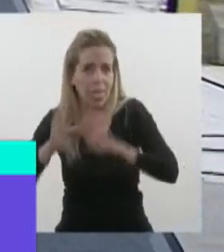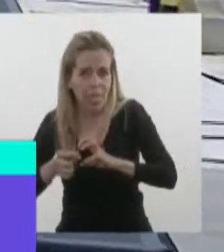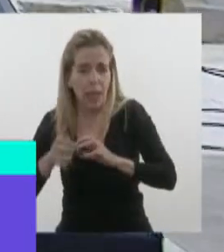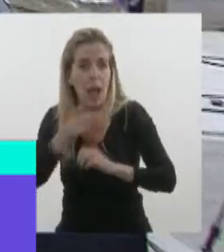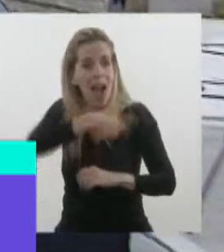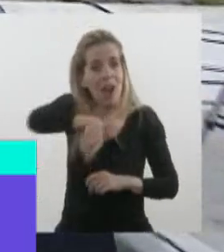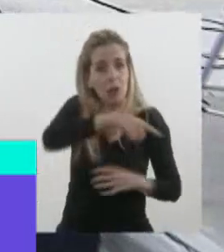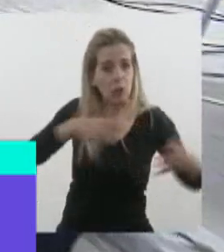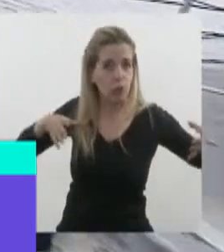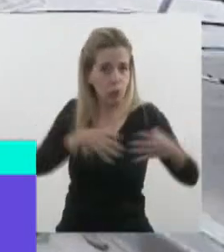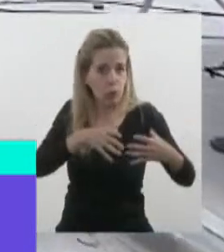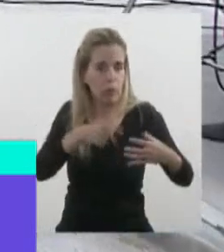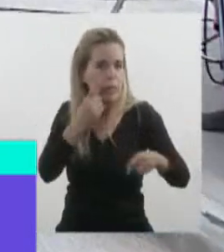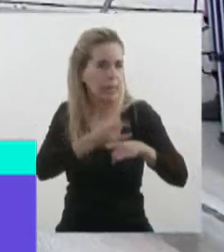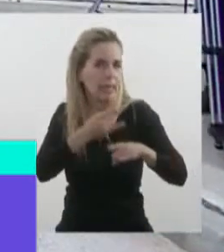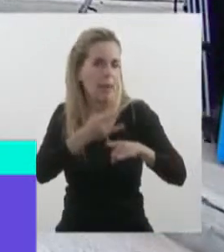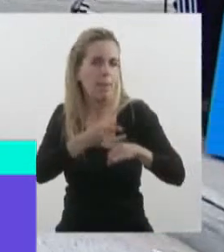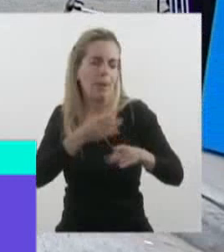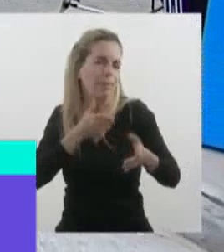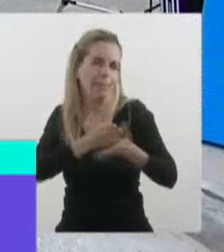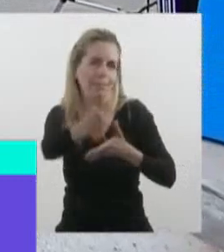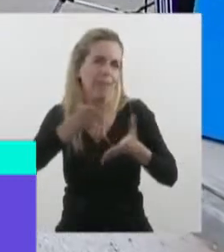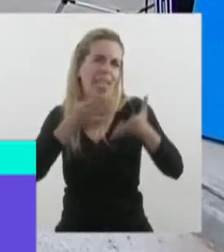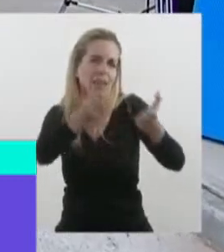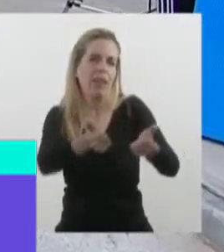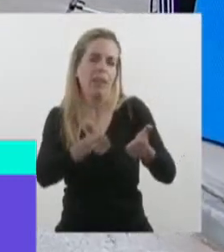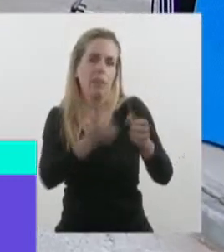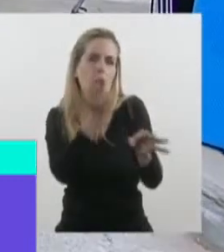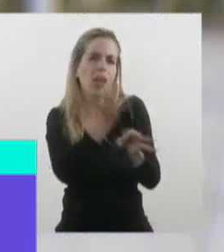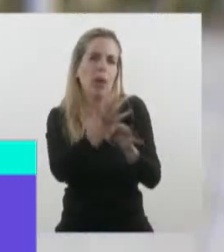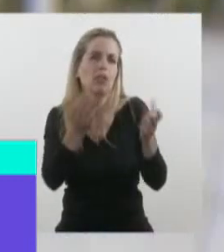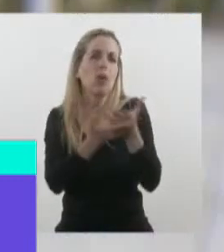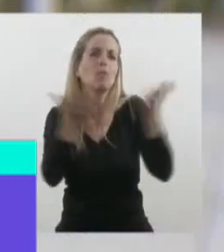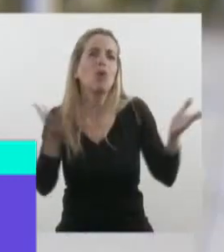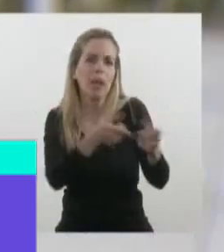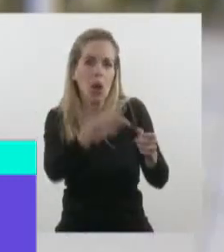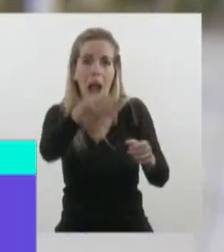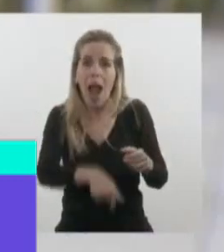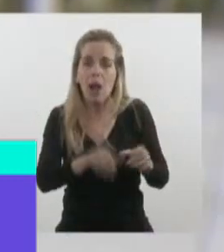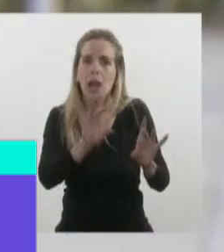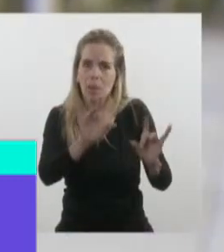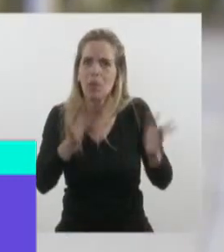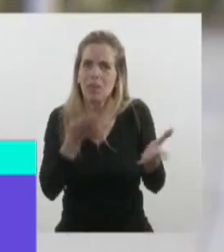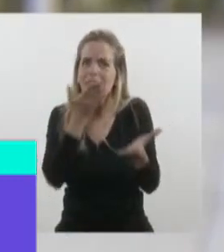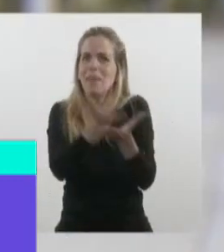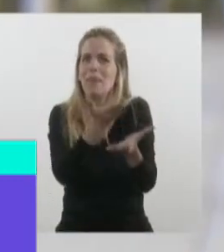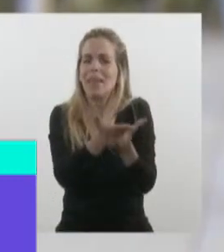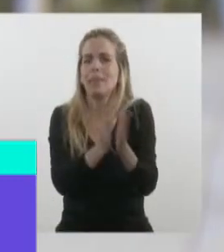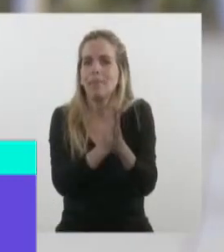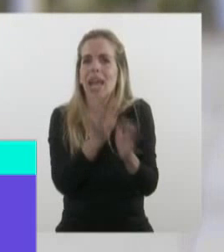somos defensores eternos de la educación y de la educación pública, nos cuesta mucho pedir que la educación sea